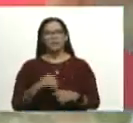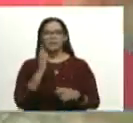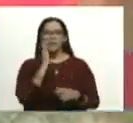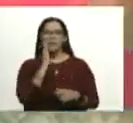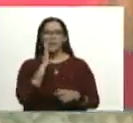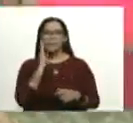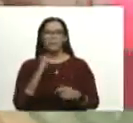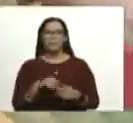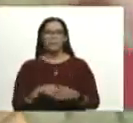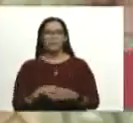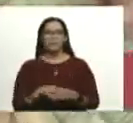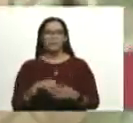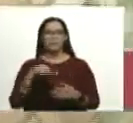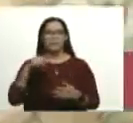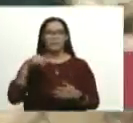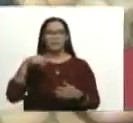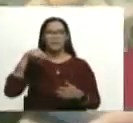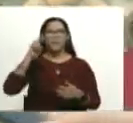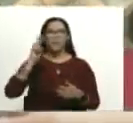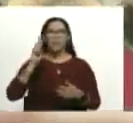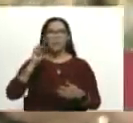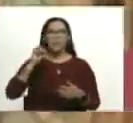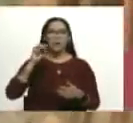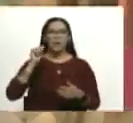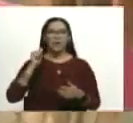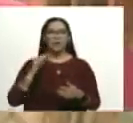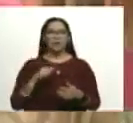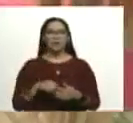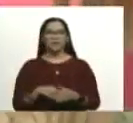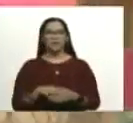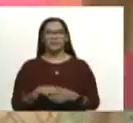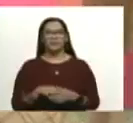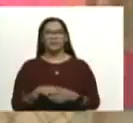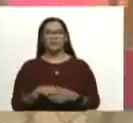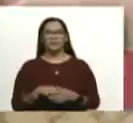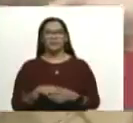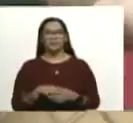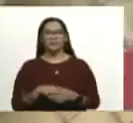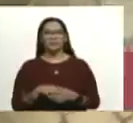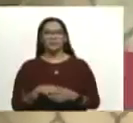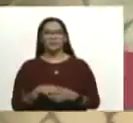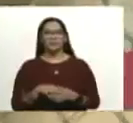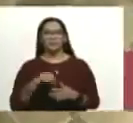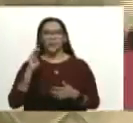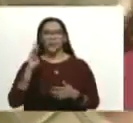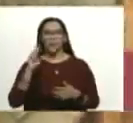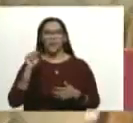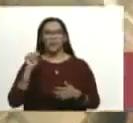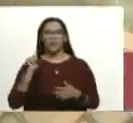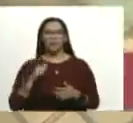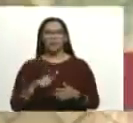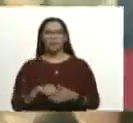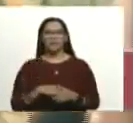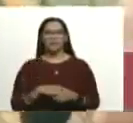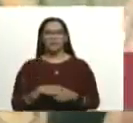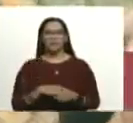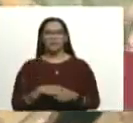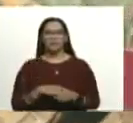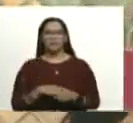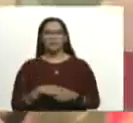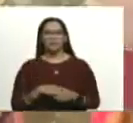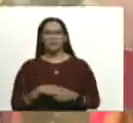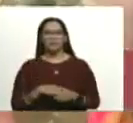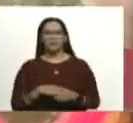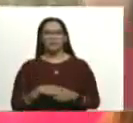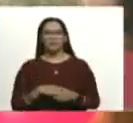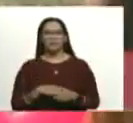mamá? La mamá se llama Kuma. ¿Kuma? Kuma, ven. Kuma, ven aquí. Ah, sí. A ti te prestó